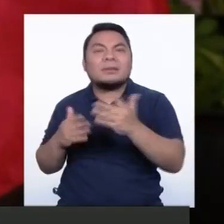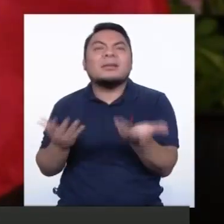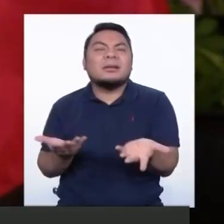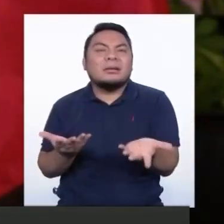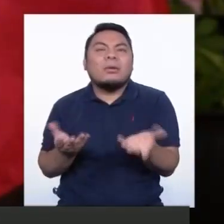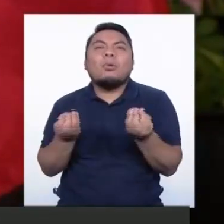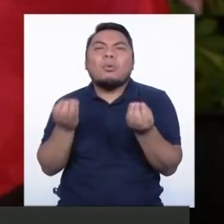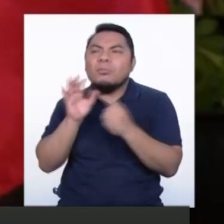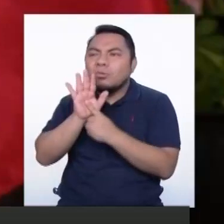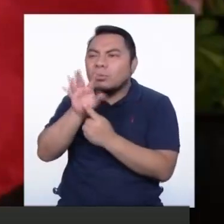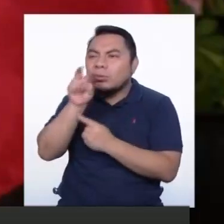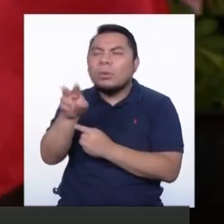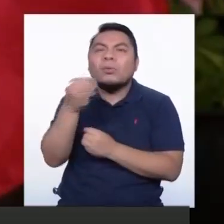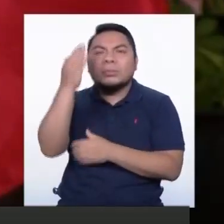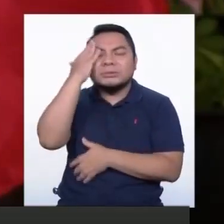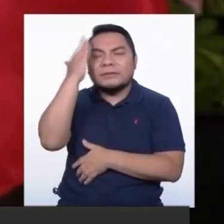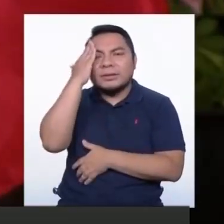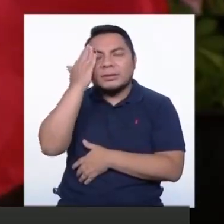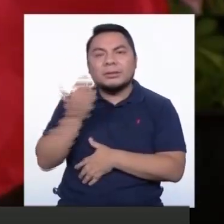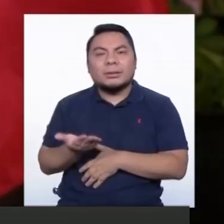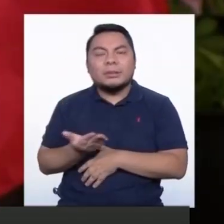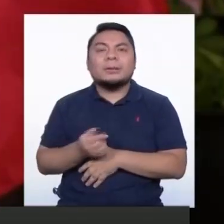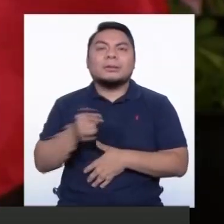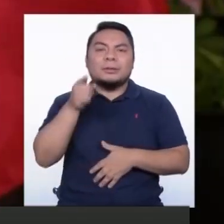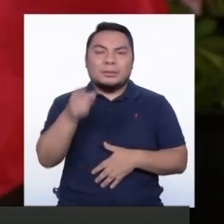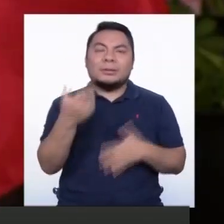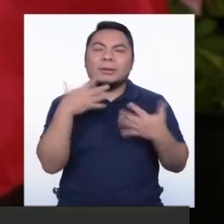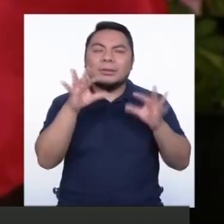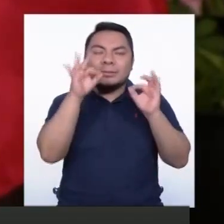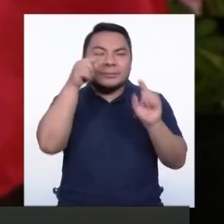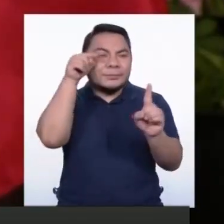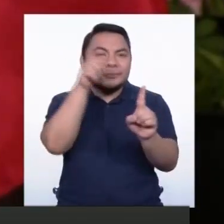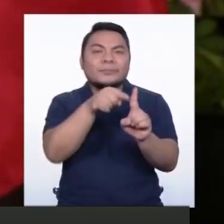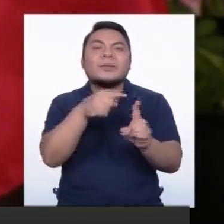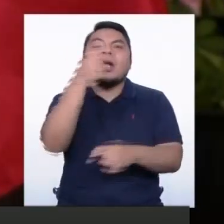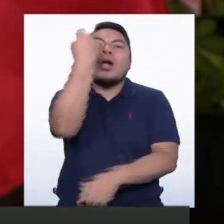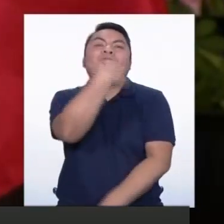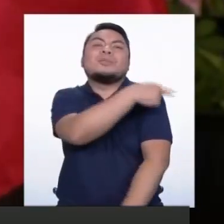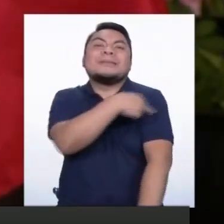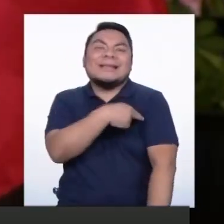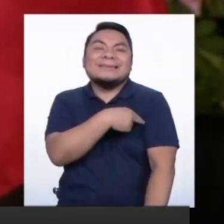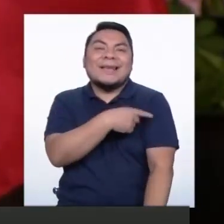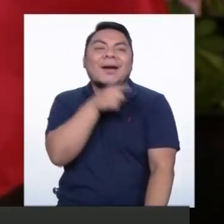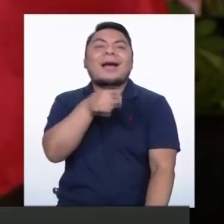Es en el caso ya específico de hospitalizados.